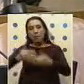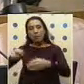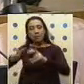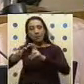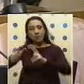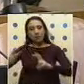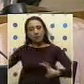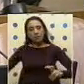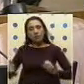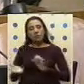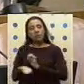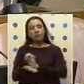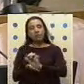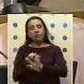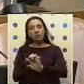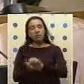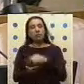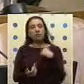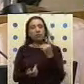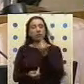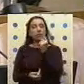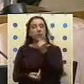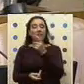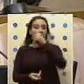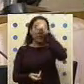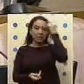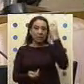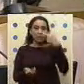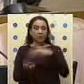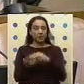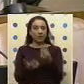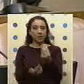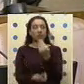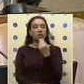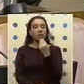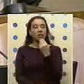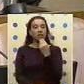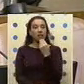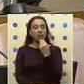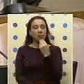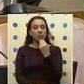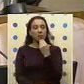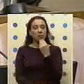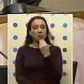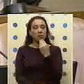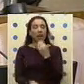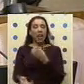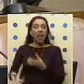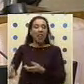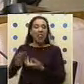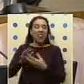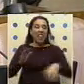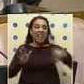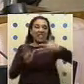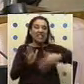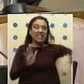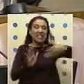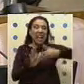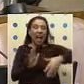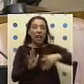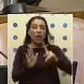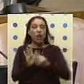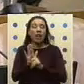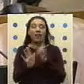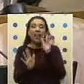abierto tras el rechazo de su autodenuncia en el verano del 2013, así como la descarga ilegal de las piscinas de acumulación que contenían